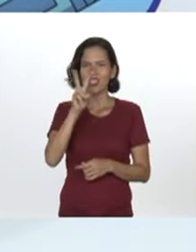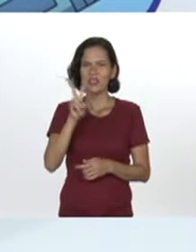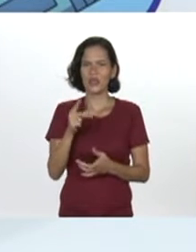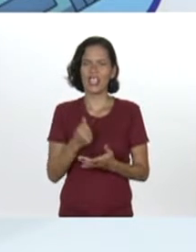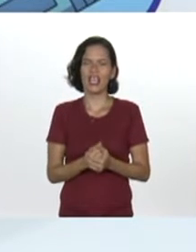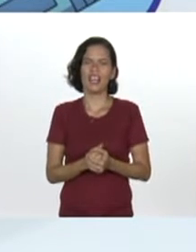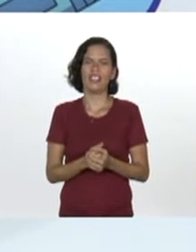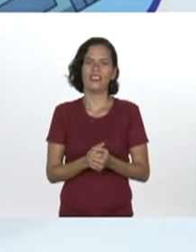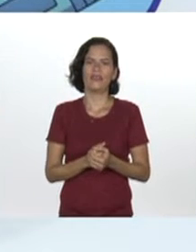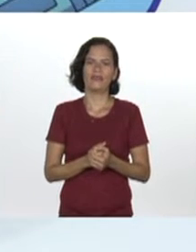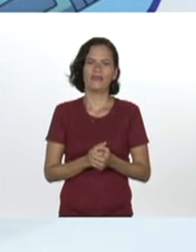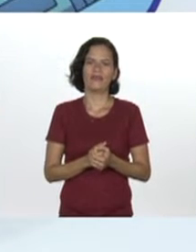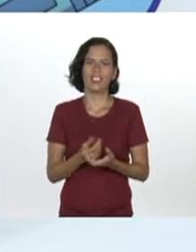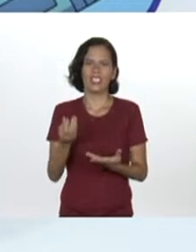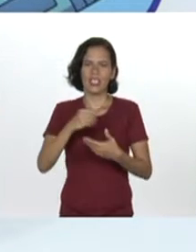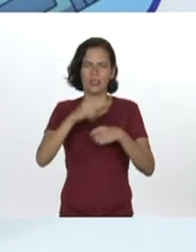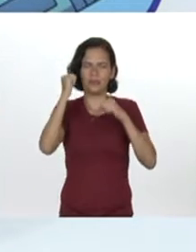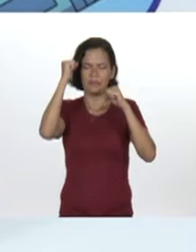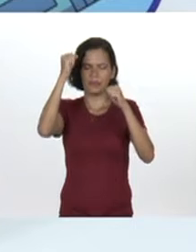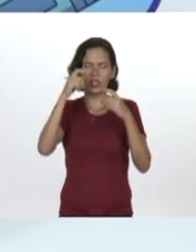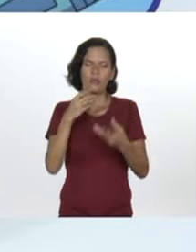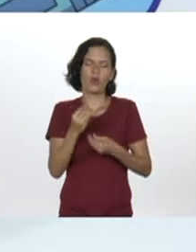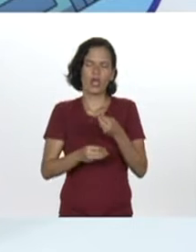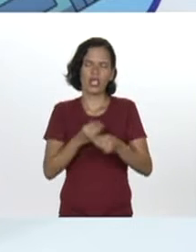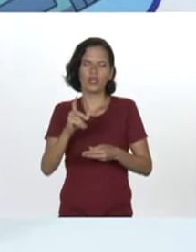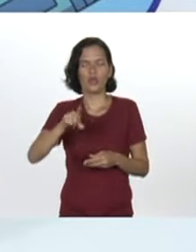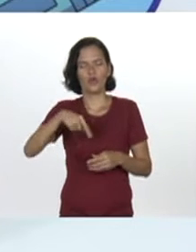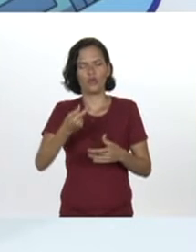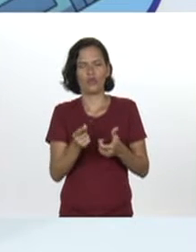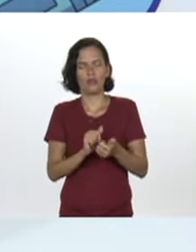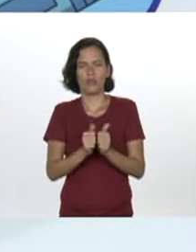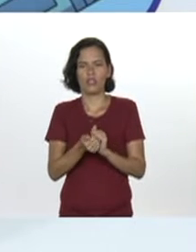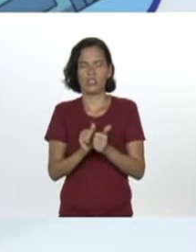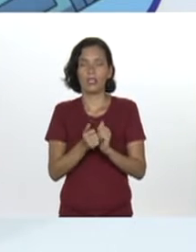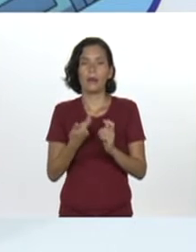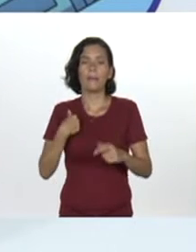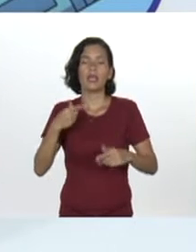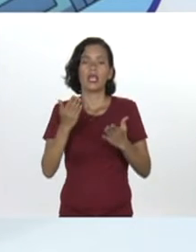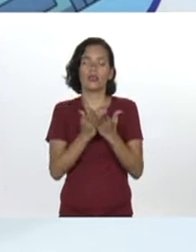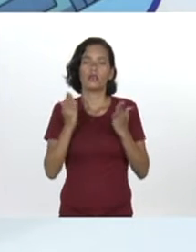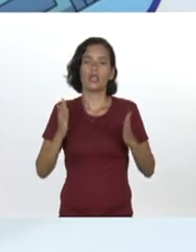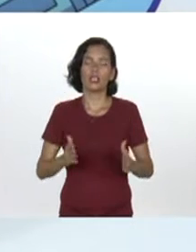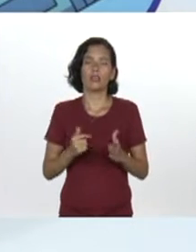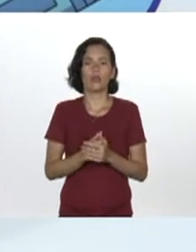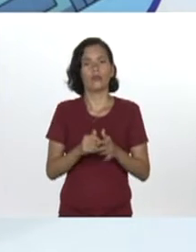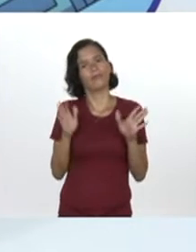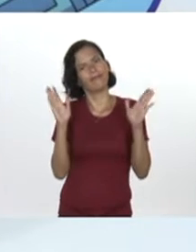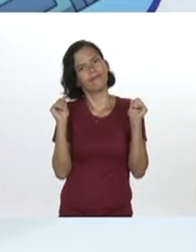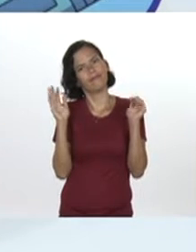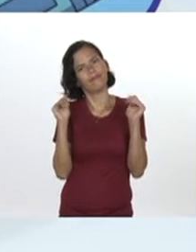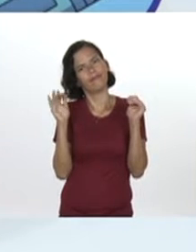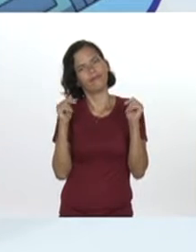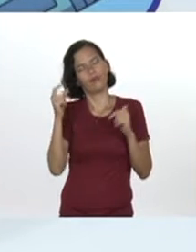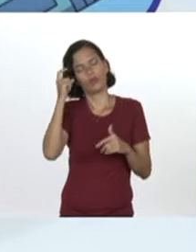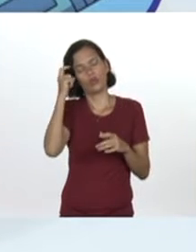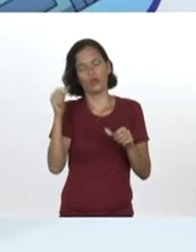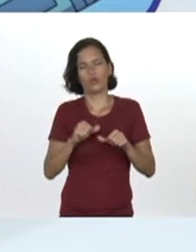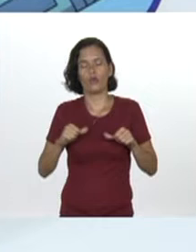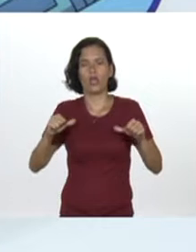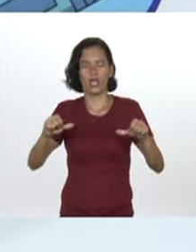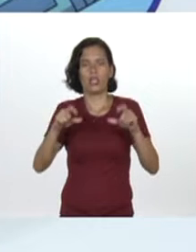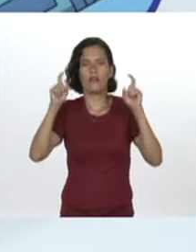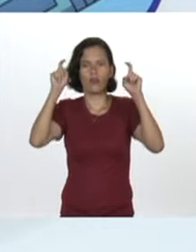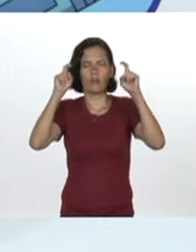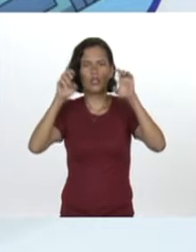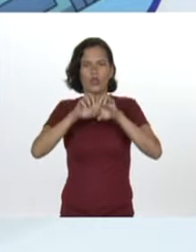récord olímpico y mundial, así como lo han hecho otros atletas. Mis estudiantes, con esto los dejamos el día de hoy con tu área de